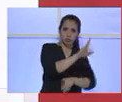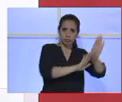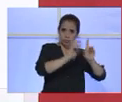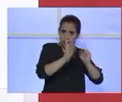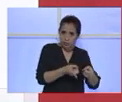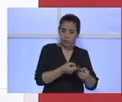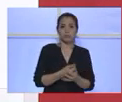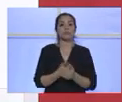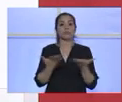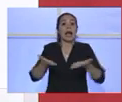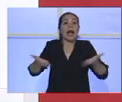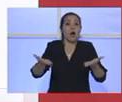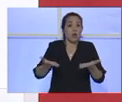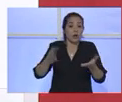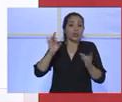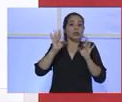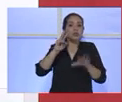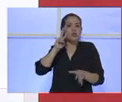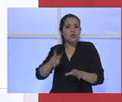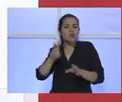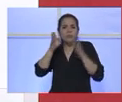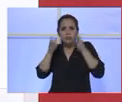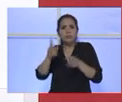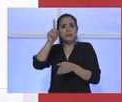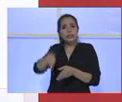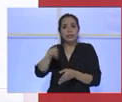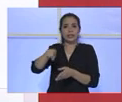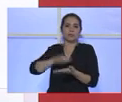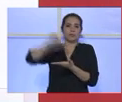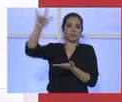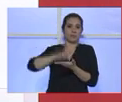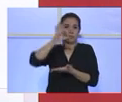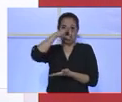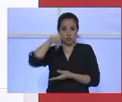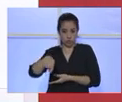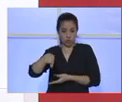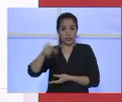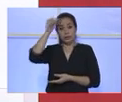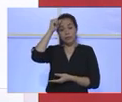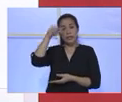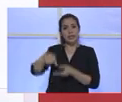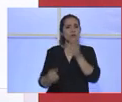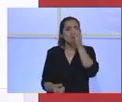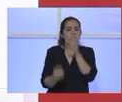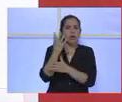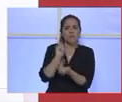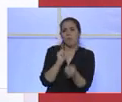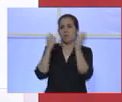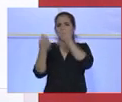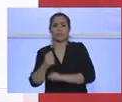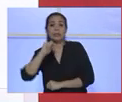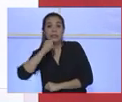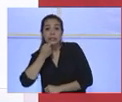porque esto va a implicar que tengamos una nueva terminal contigua a la actual, claro, y también la reforma de todo lo